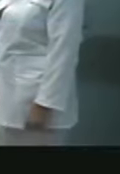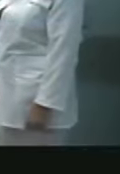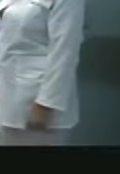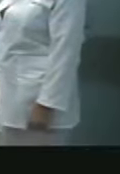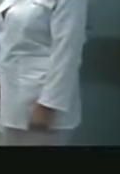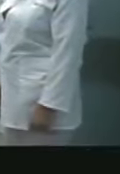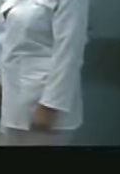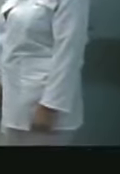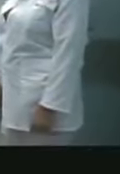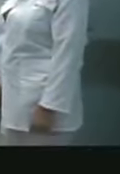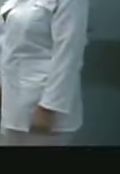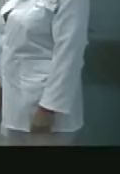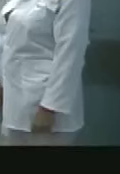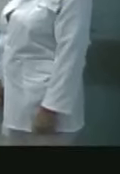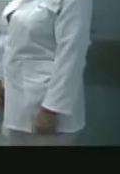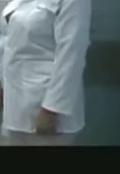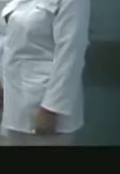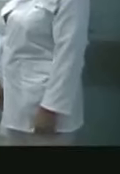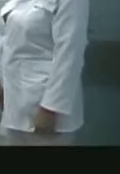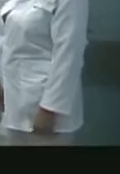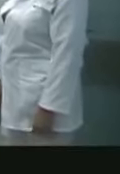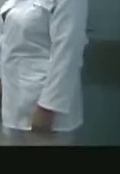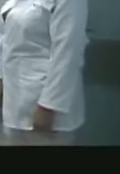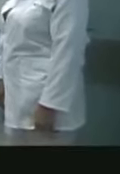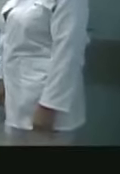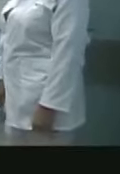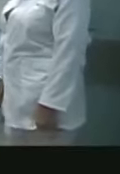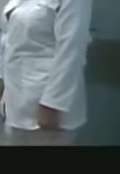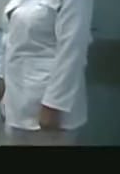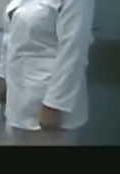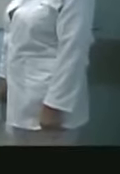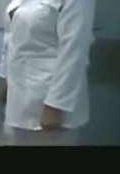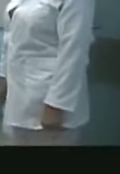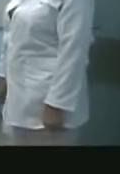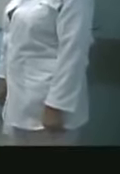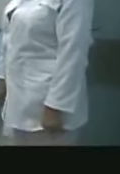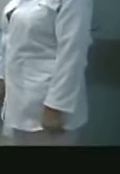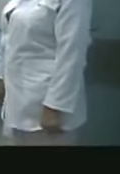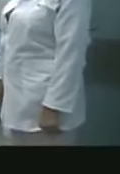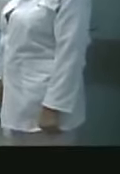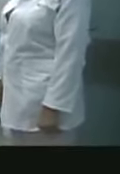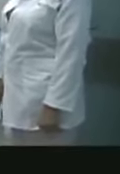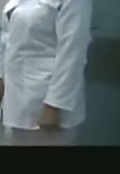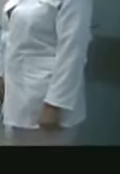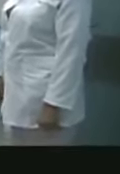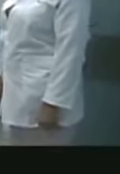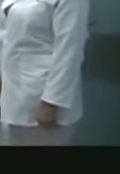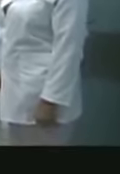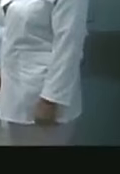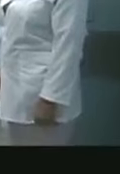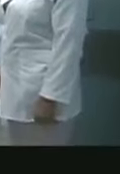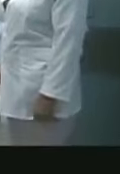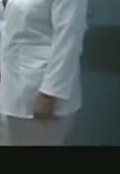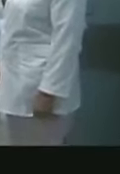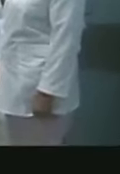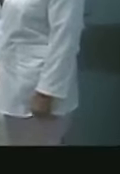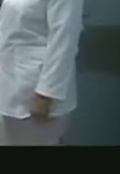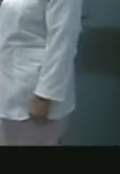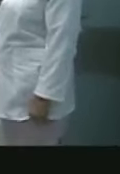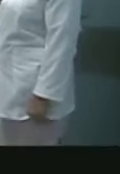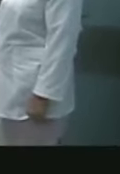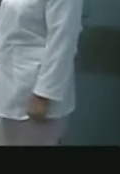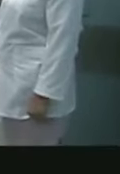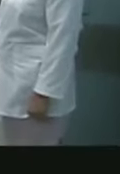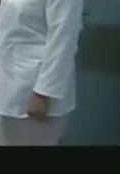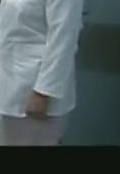isnotú visitando el lugar sagrado donde nació nuestro San José Gregorio Hernández